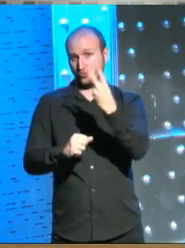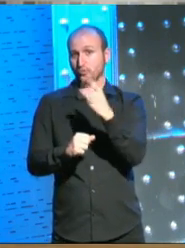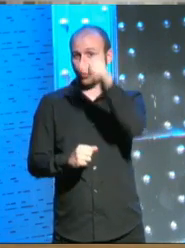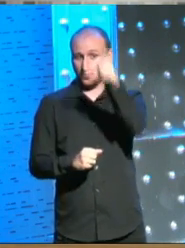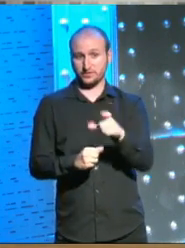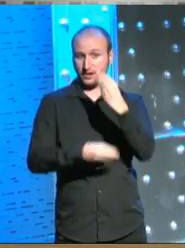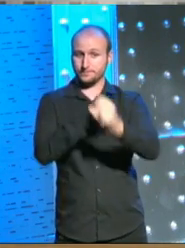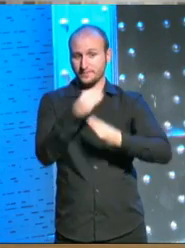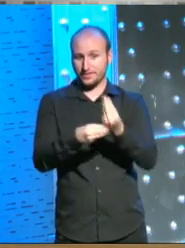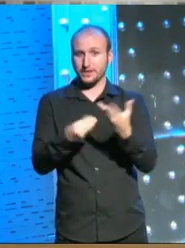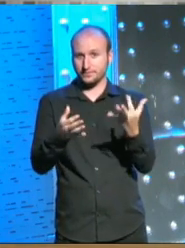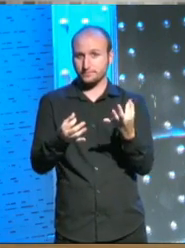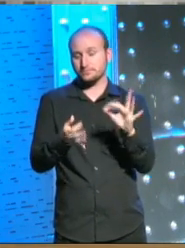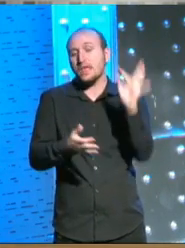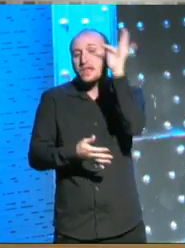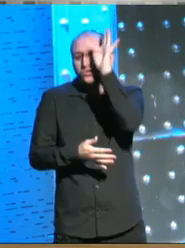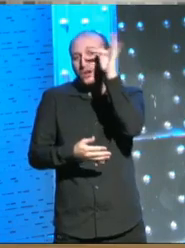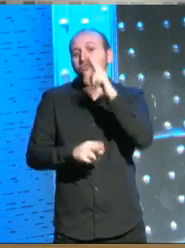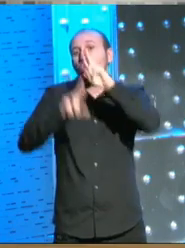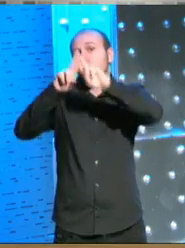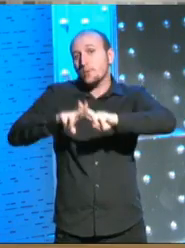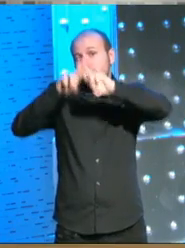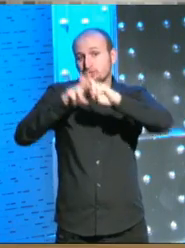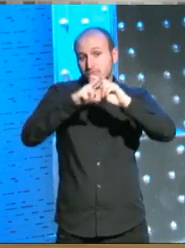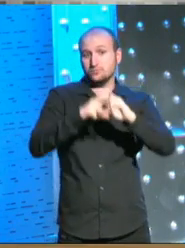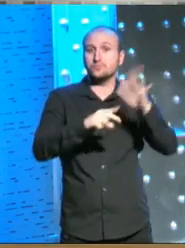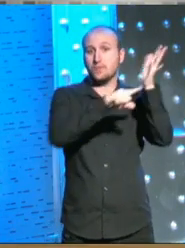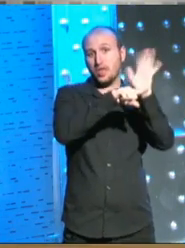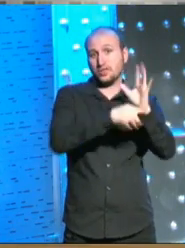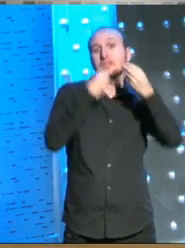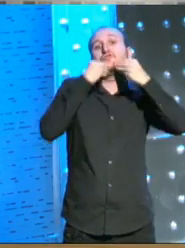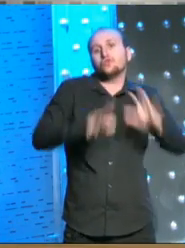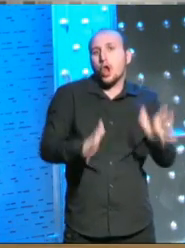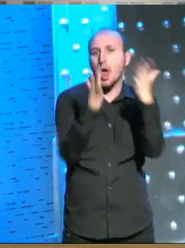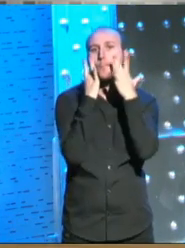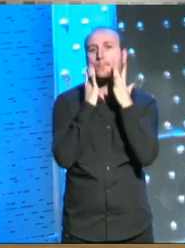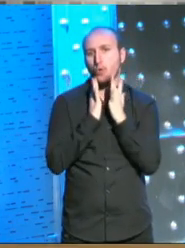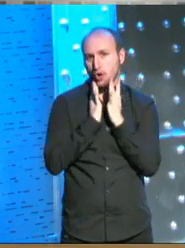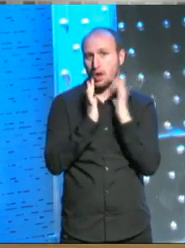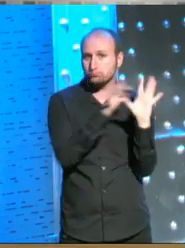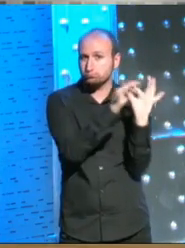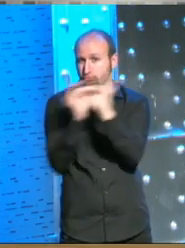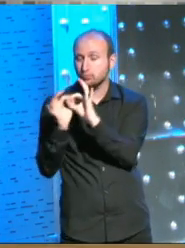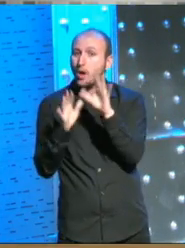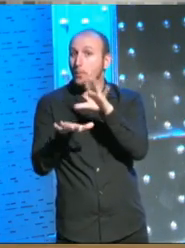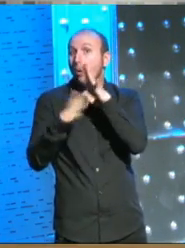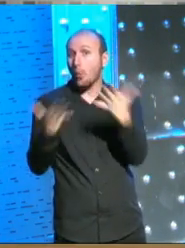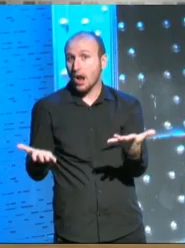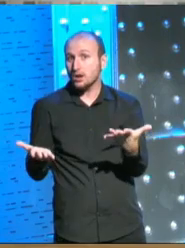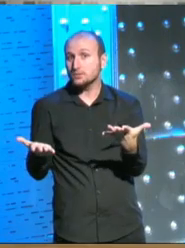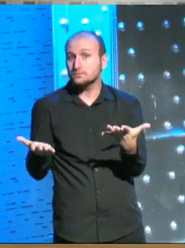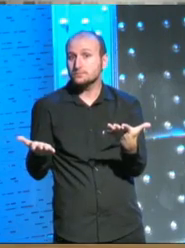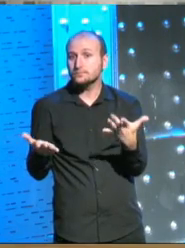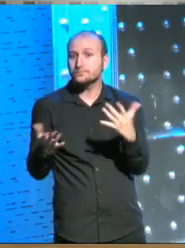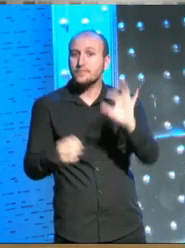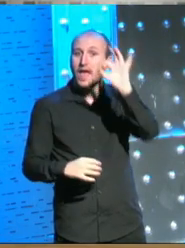que en teoría es una regresión en la historia del cine, en la historia pura del cine, fue inventar